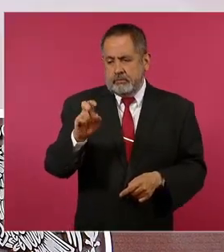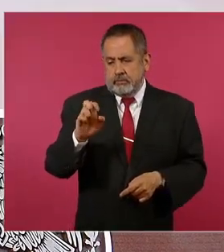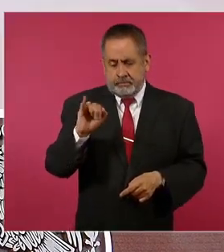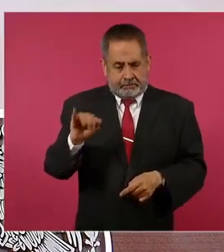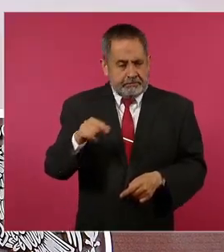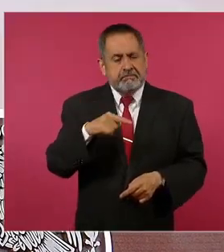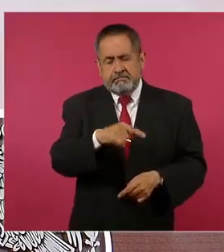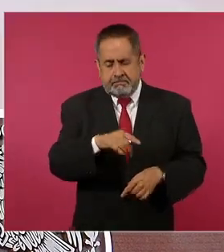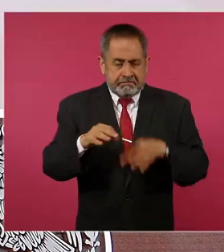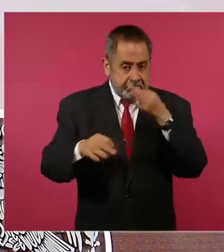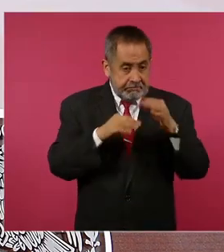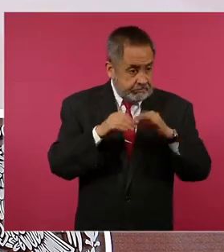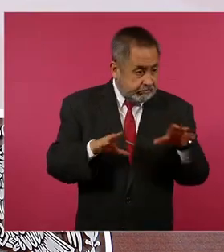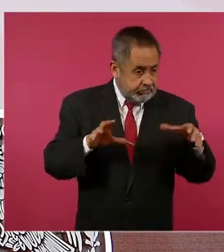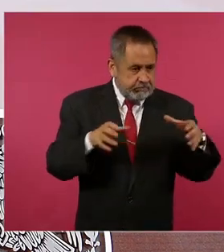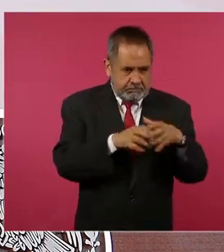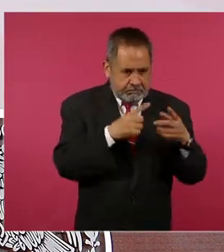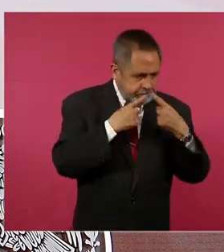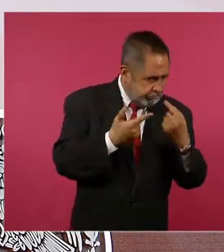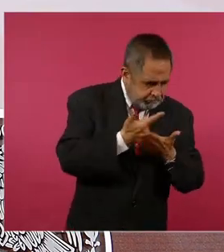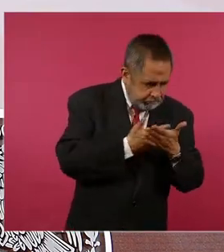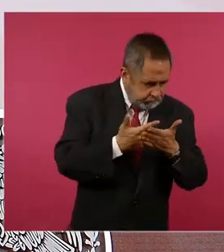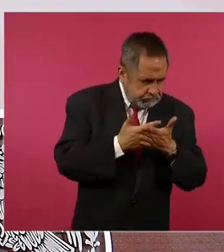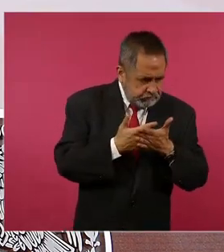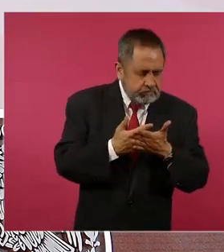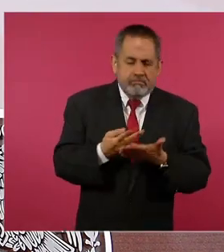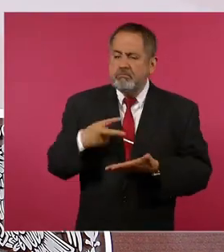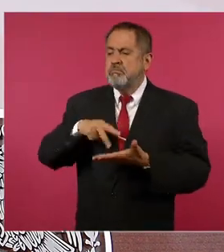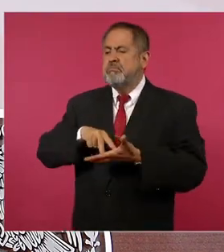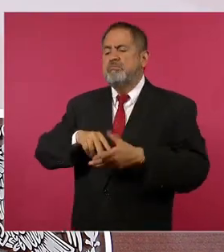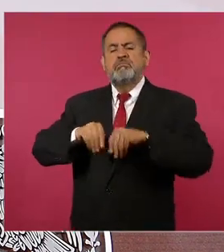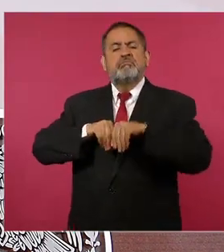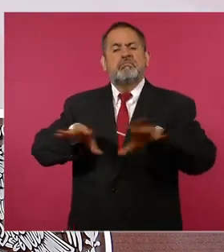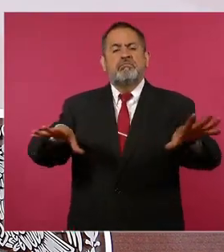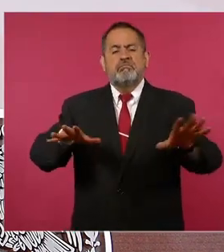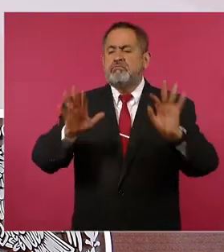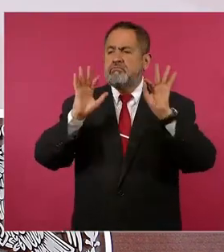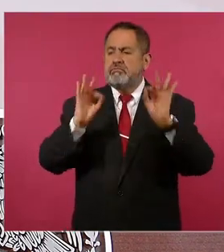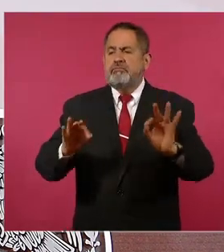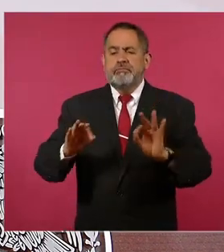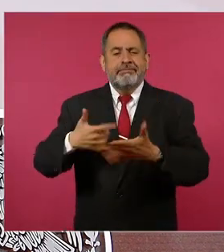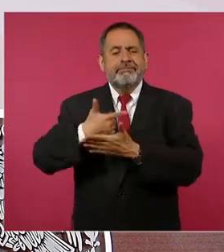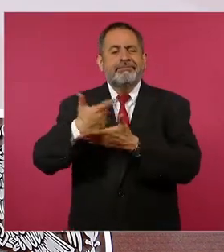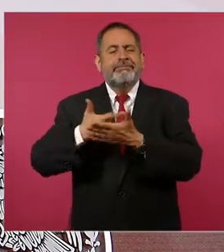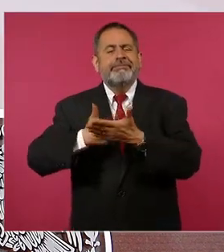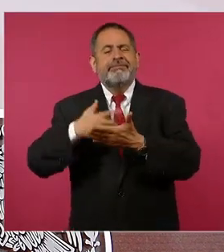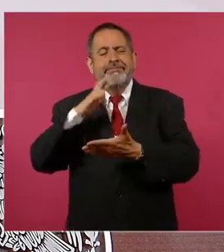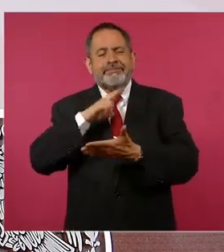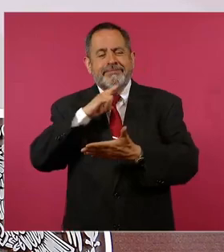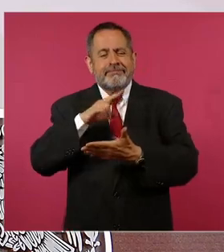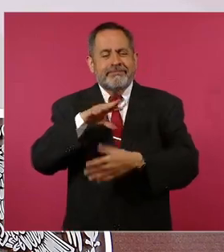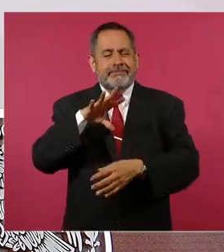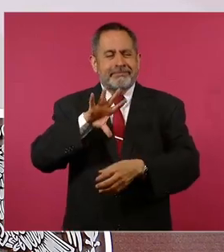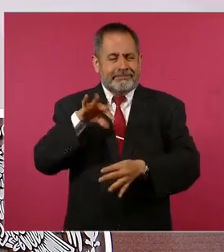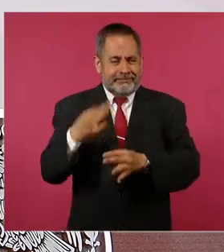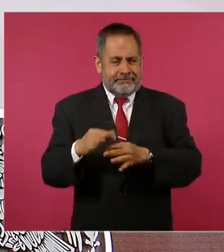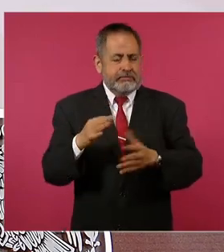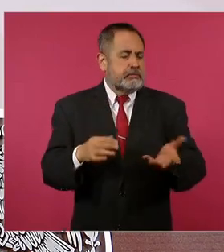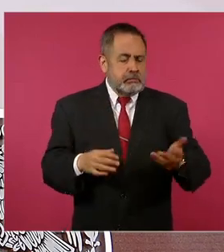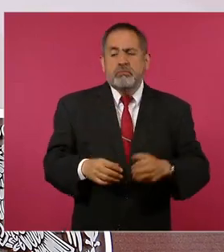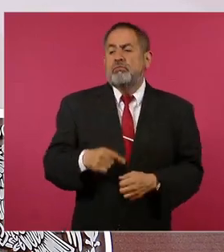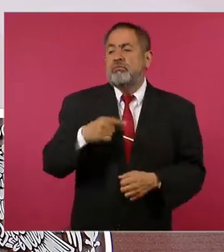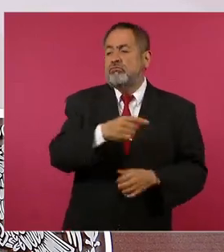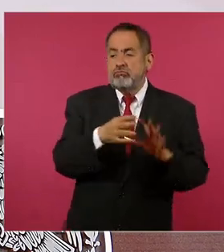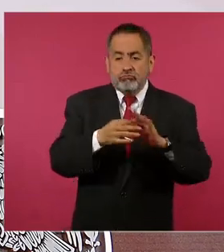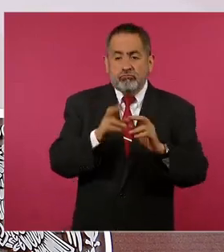de la información del Comité Técnico, dio a conocer el conteo rápido, donde pudo dar los resultados